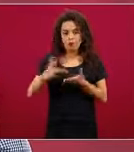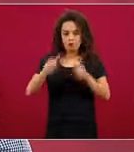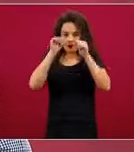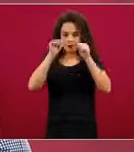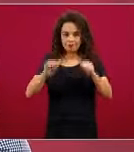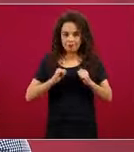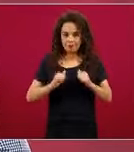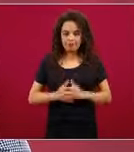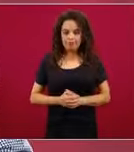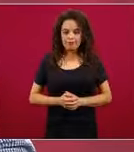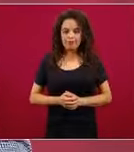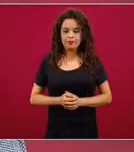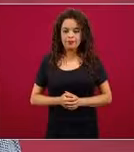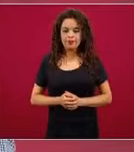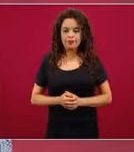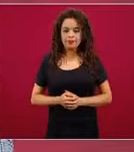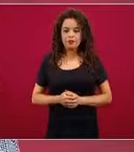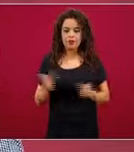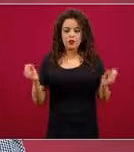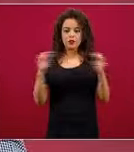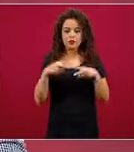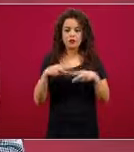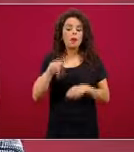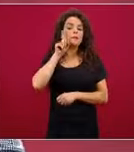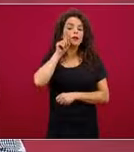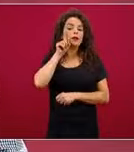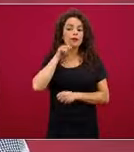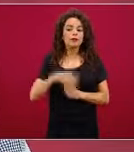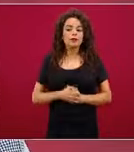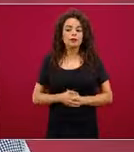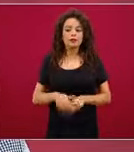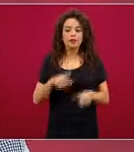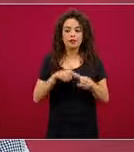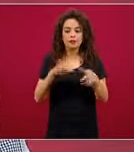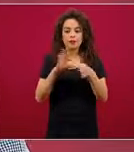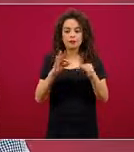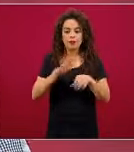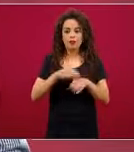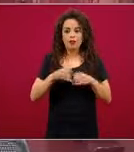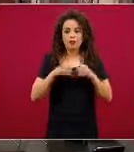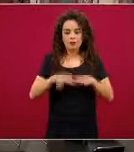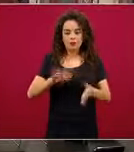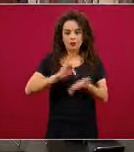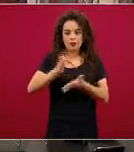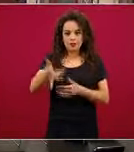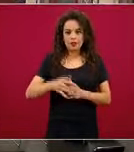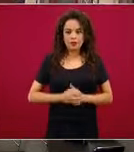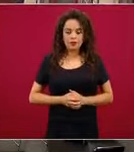sintonía. Nos vemos el día de mañana para seguir con la información. Gracias.